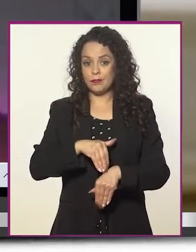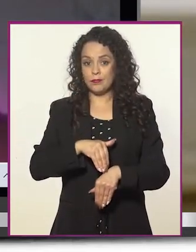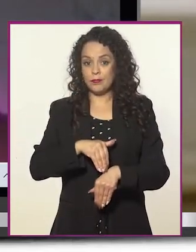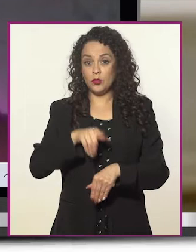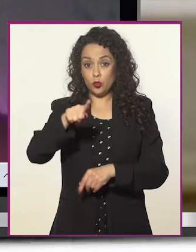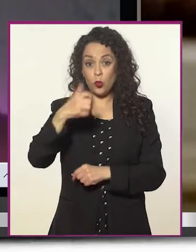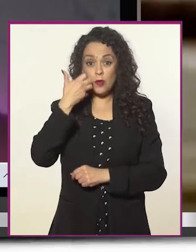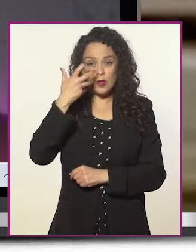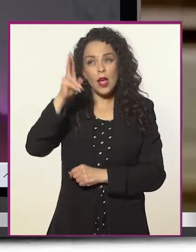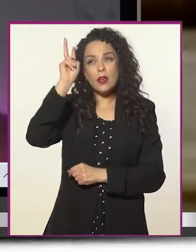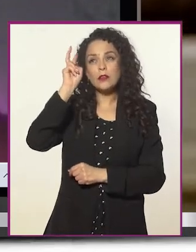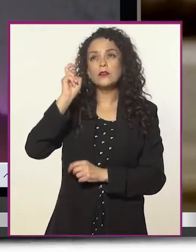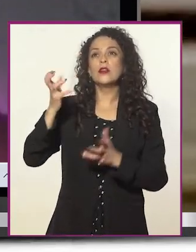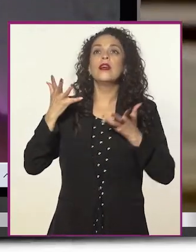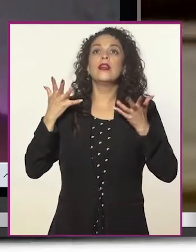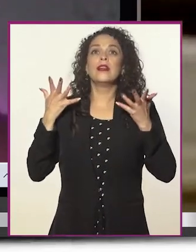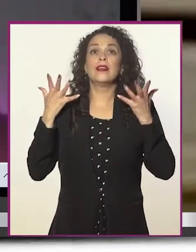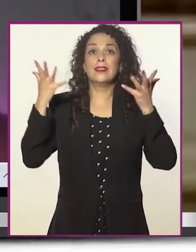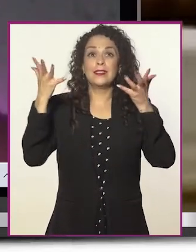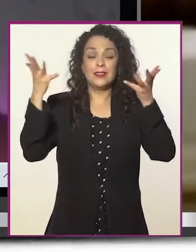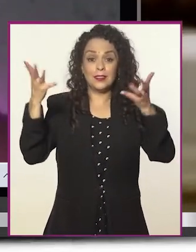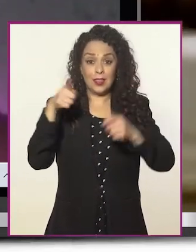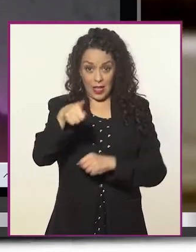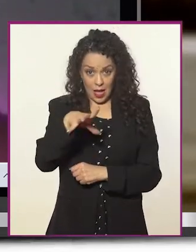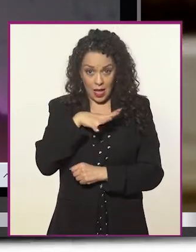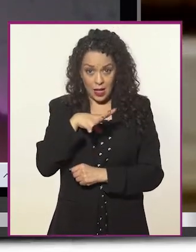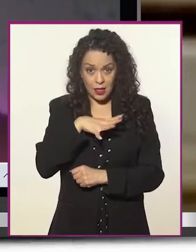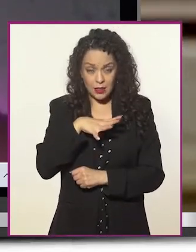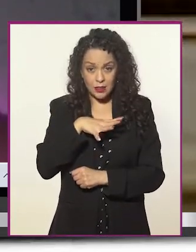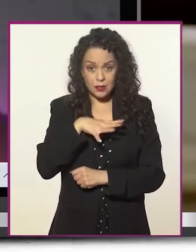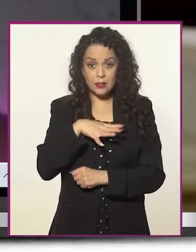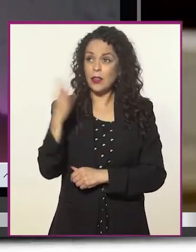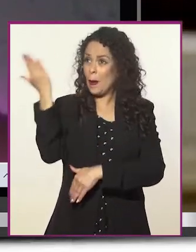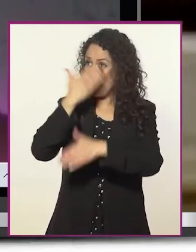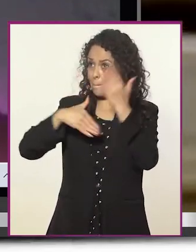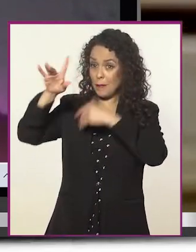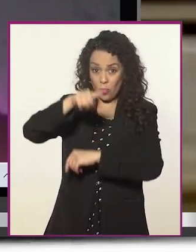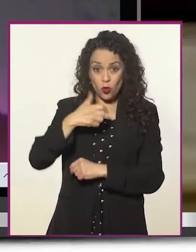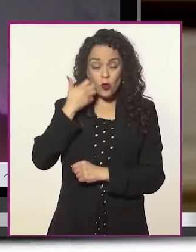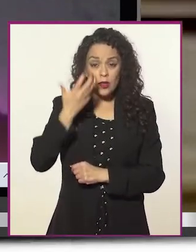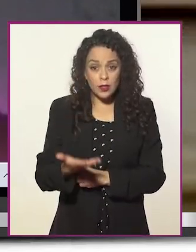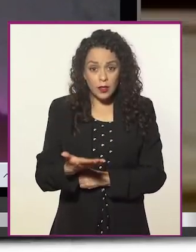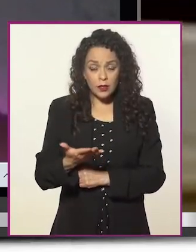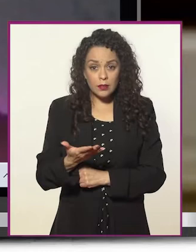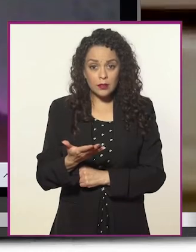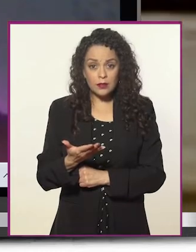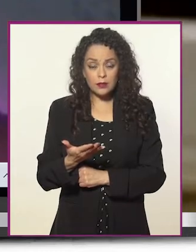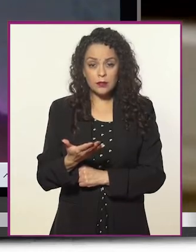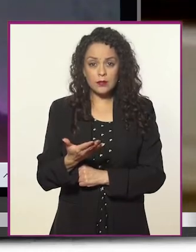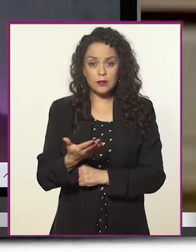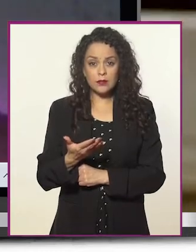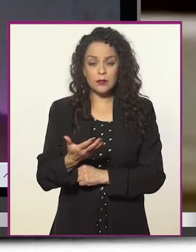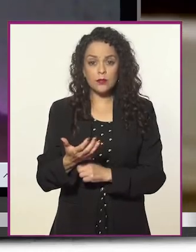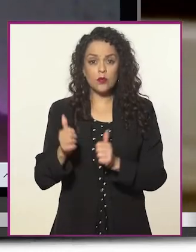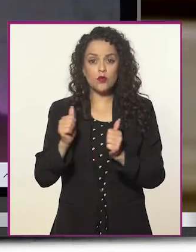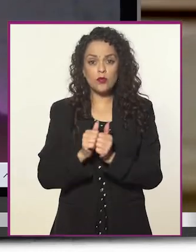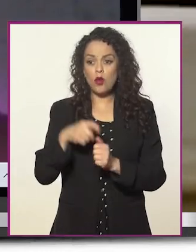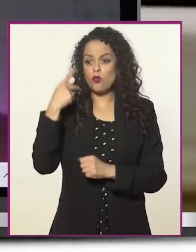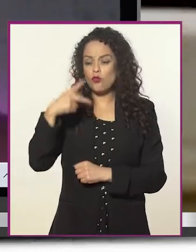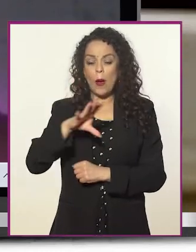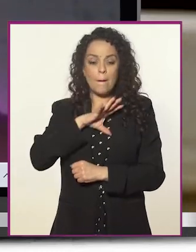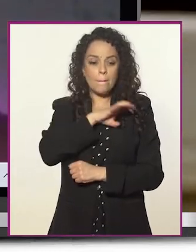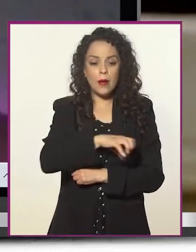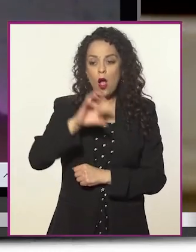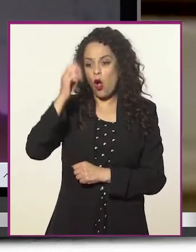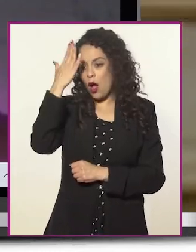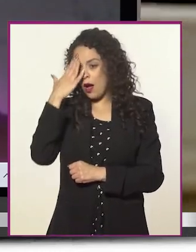Cualquier sueño que ustedes quieran lograr, basados en algún talento o